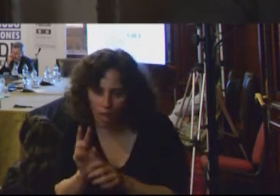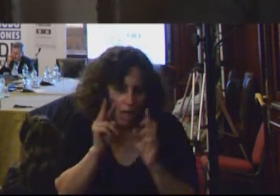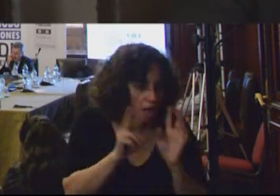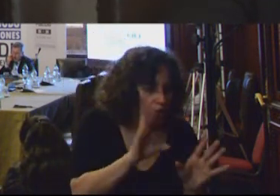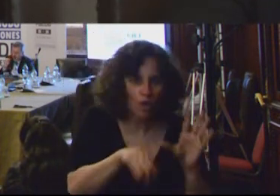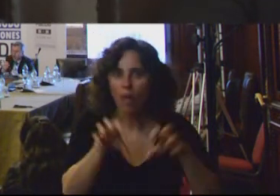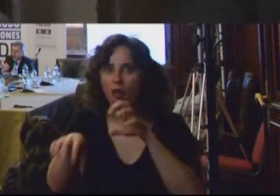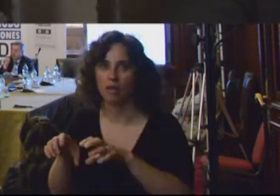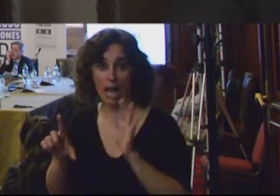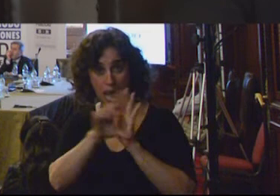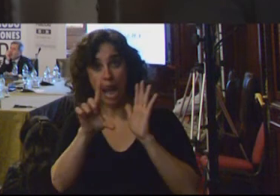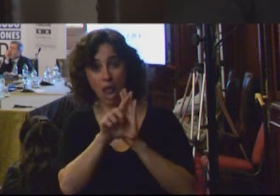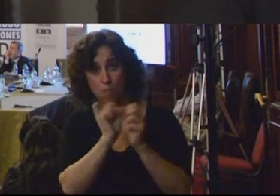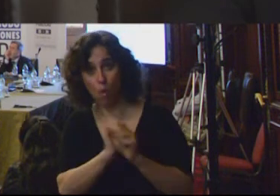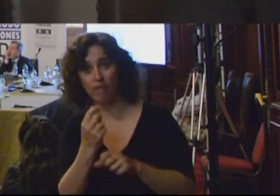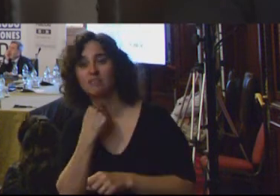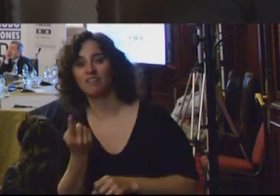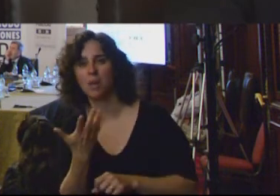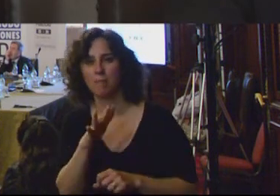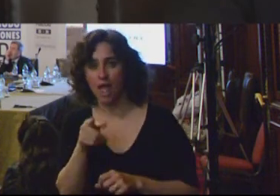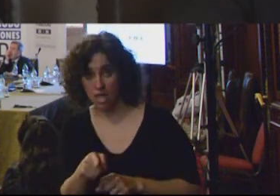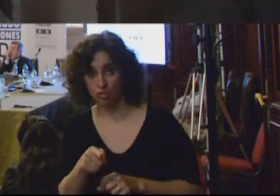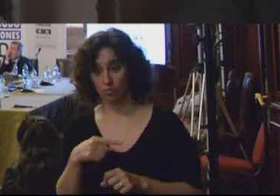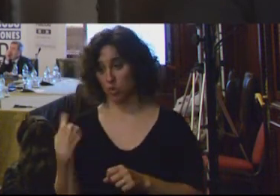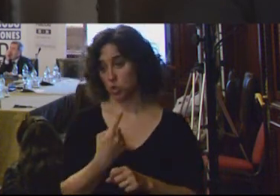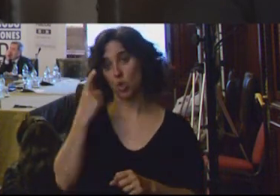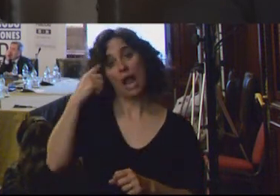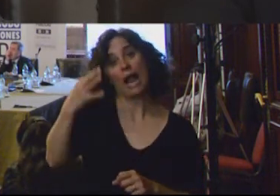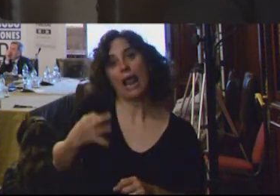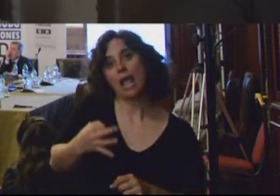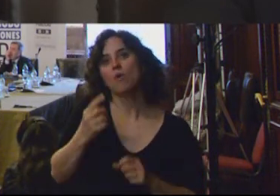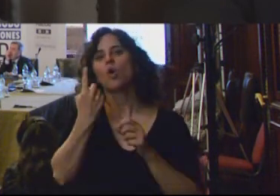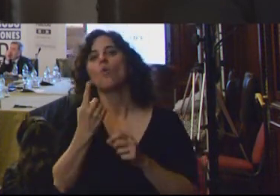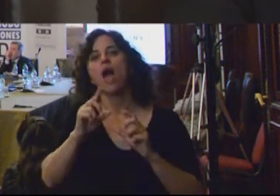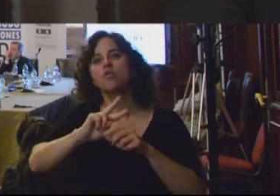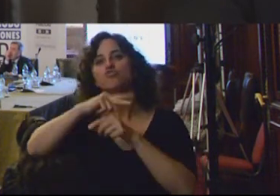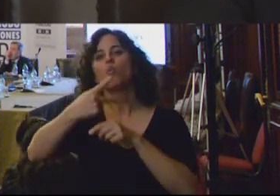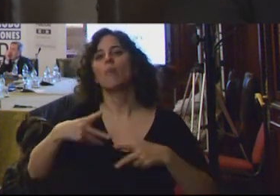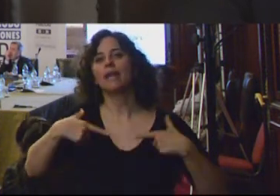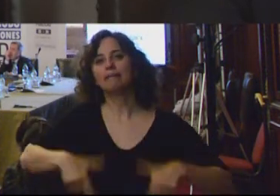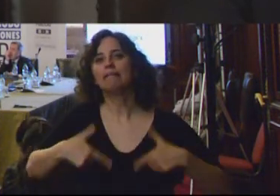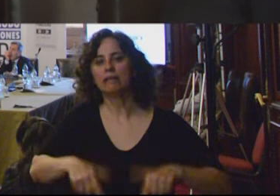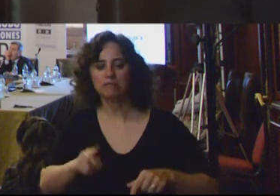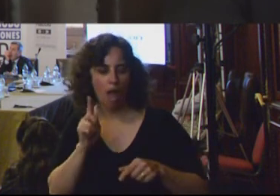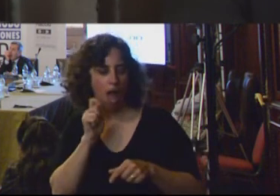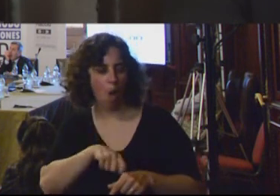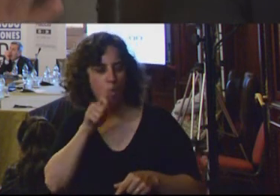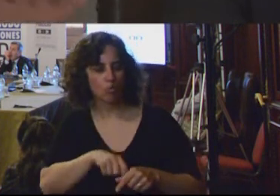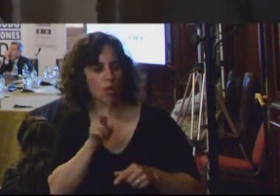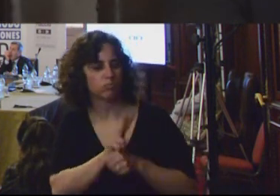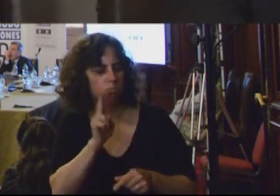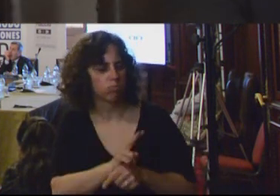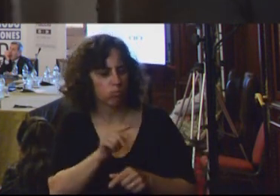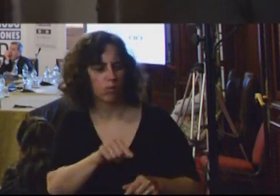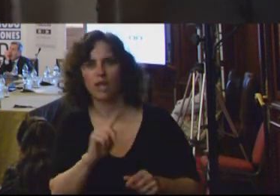puede servir para eso, por eso es que nosotros creemos que una superintendencia juzgadora que no